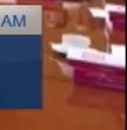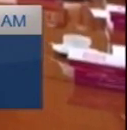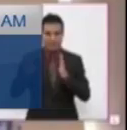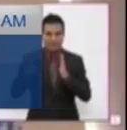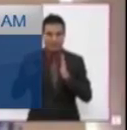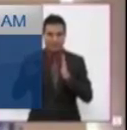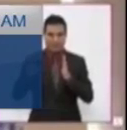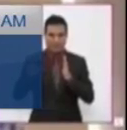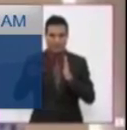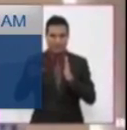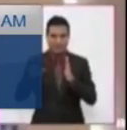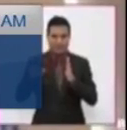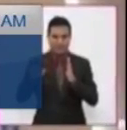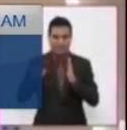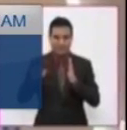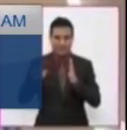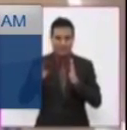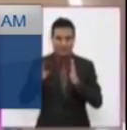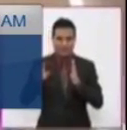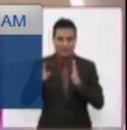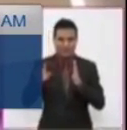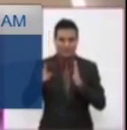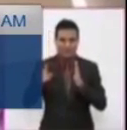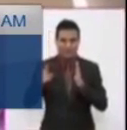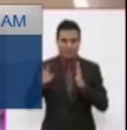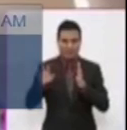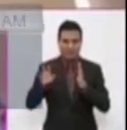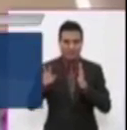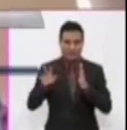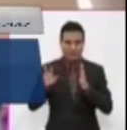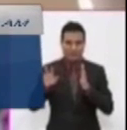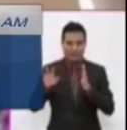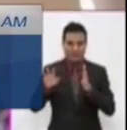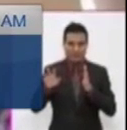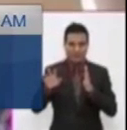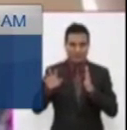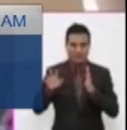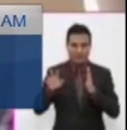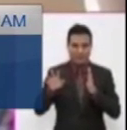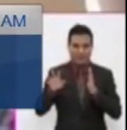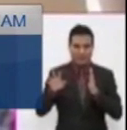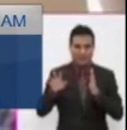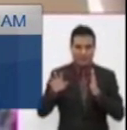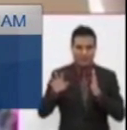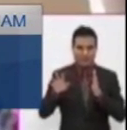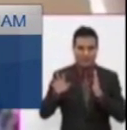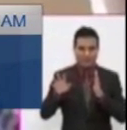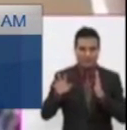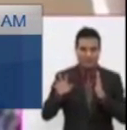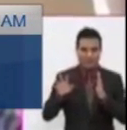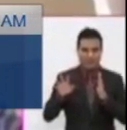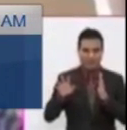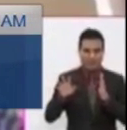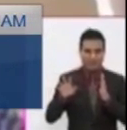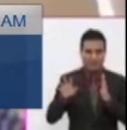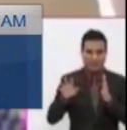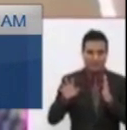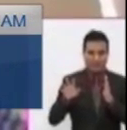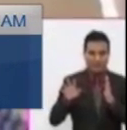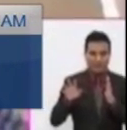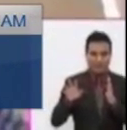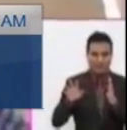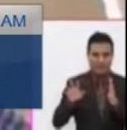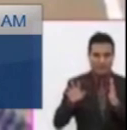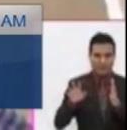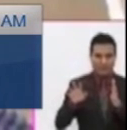Y recordemos que en el 2021 se organizará la elección más grande de nuestra historia, donde se jugarán